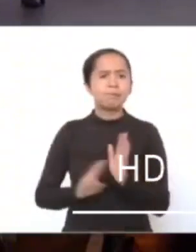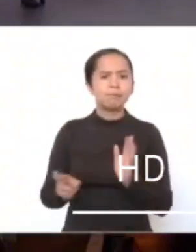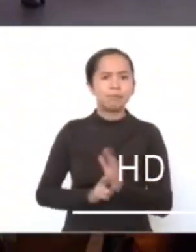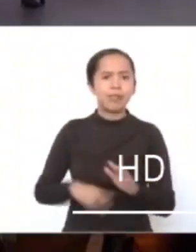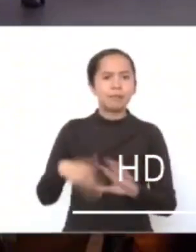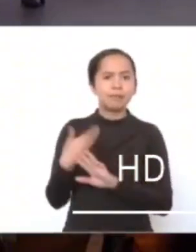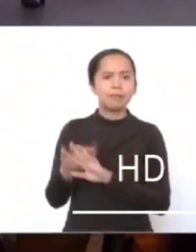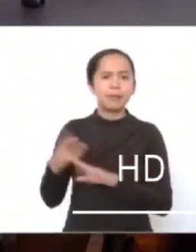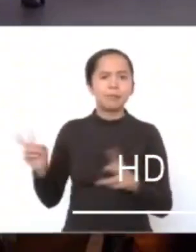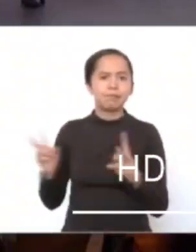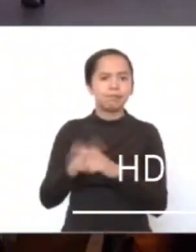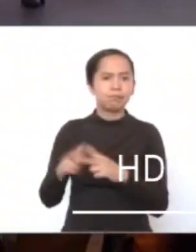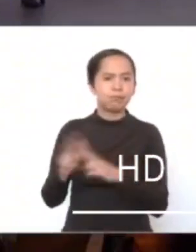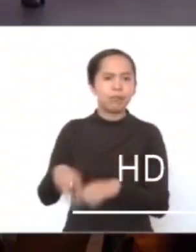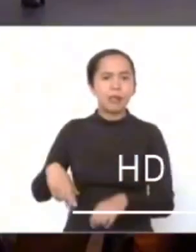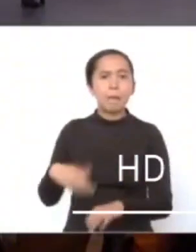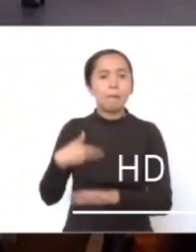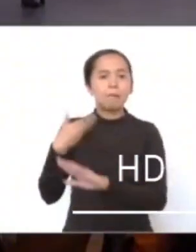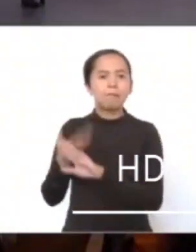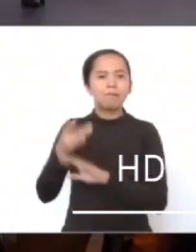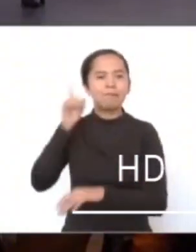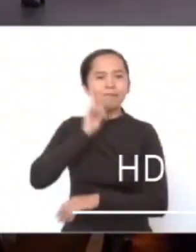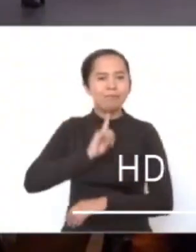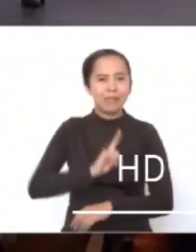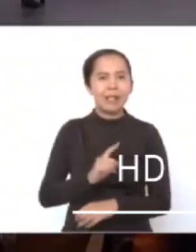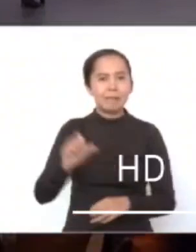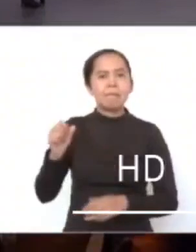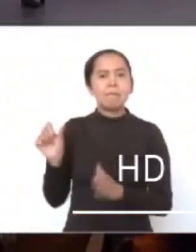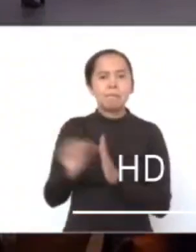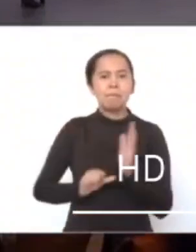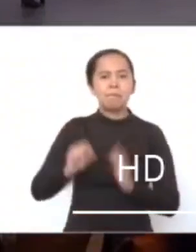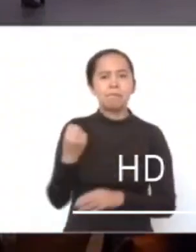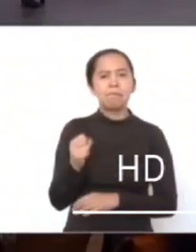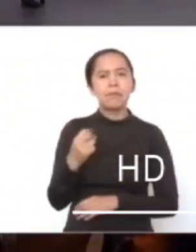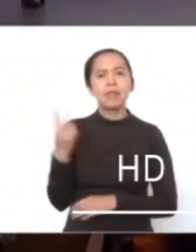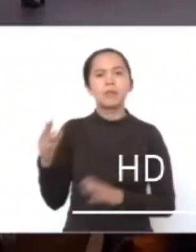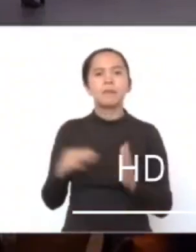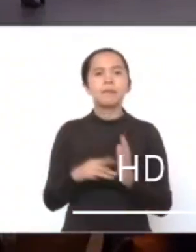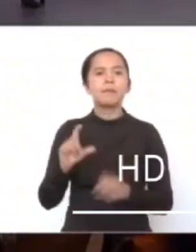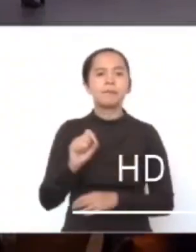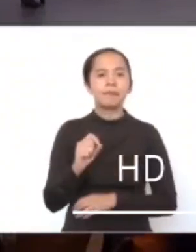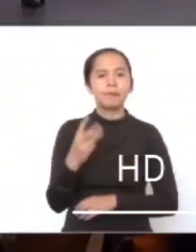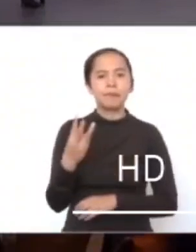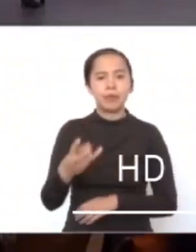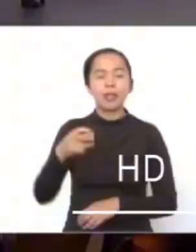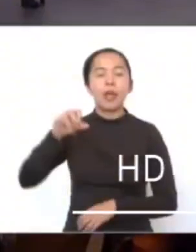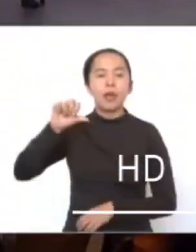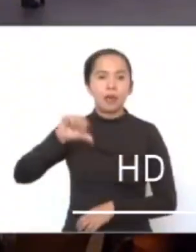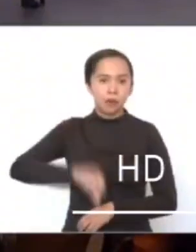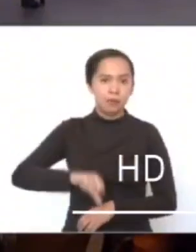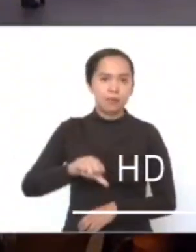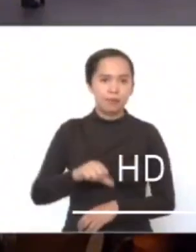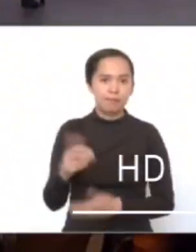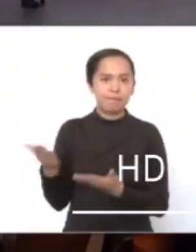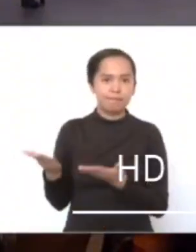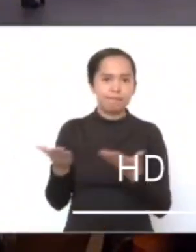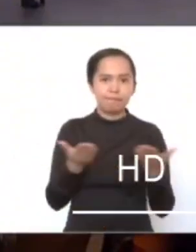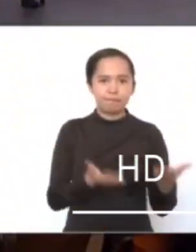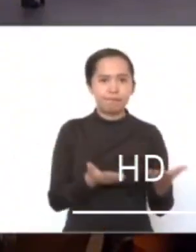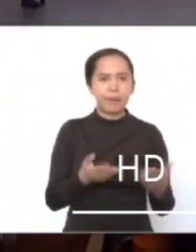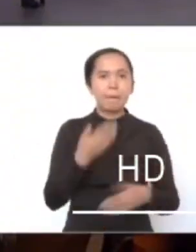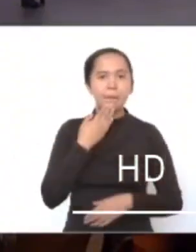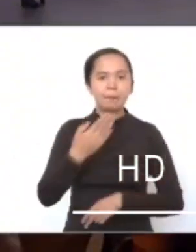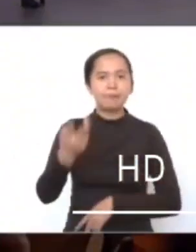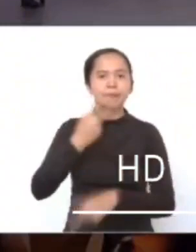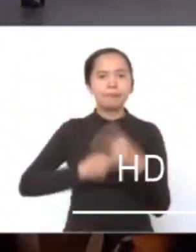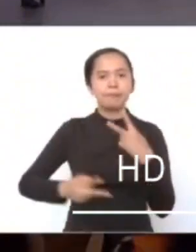violencia contra las mujeres, septiembre 2023. Es por eso que en esta mañana contamos con la distinguida presencia y